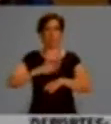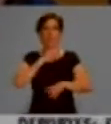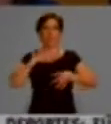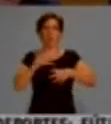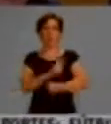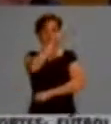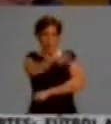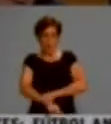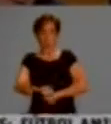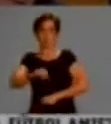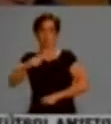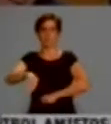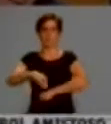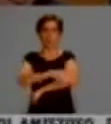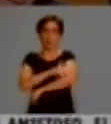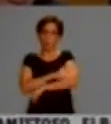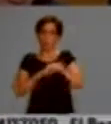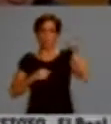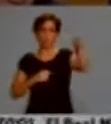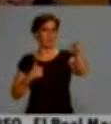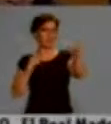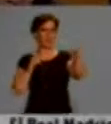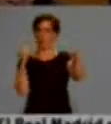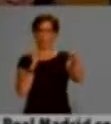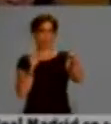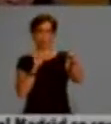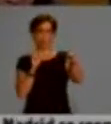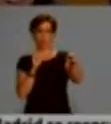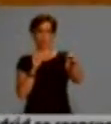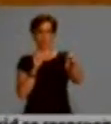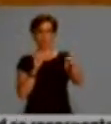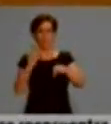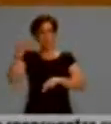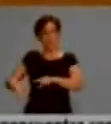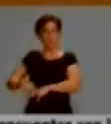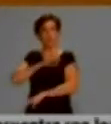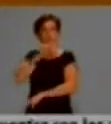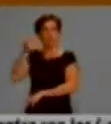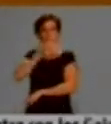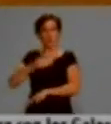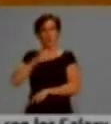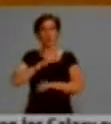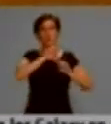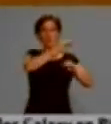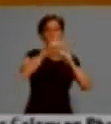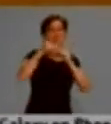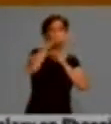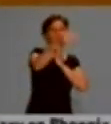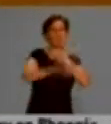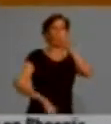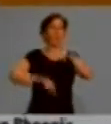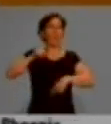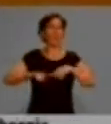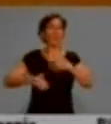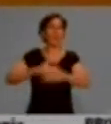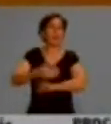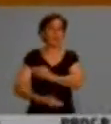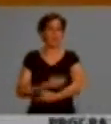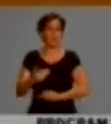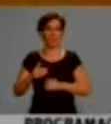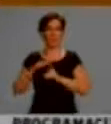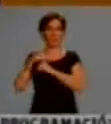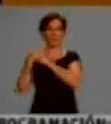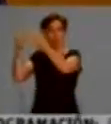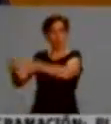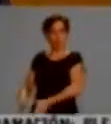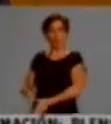mí, porque el señor Rajoy había unido su destino a las circunstancias procesales del señor Bárcenas. Así se lo dije aquí, en el